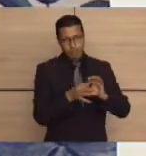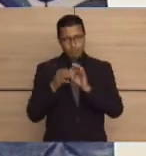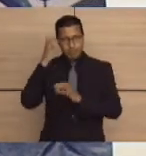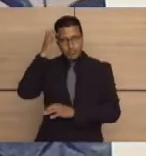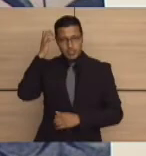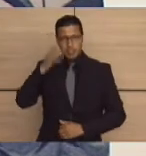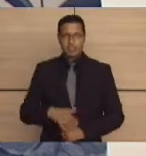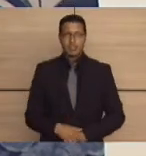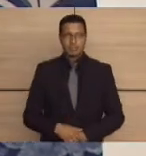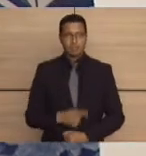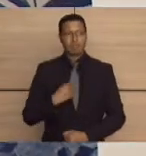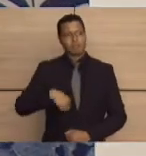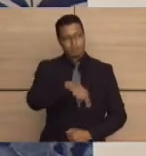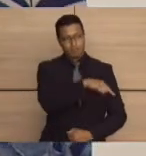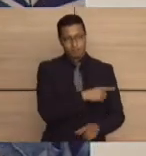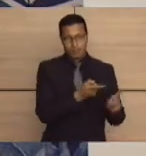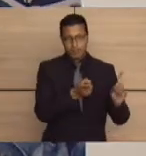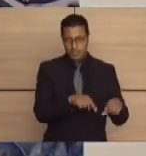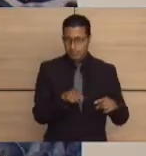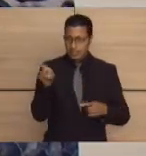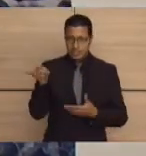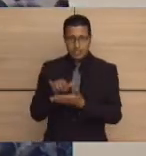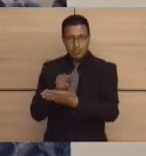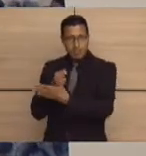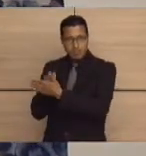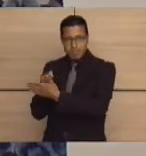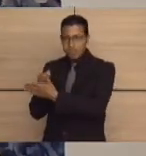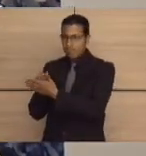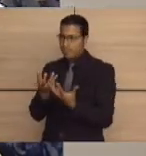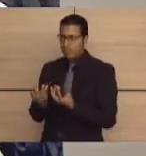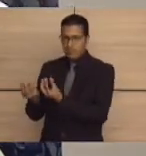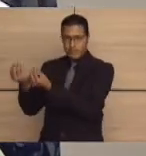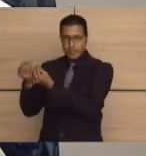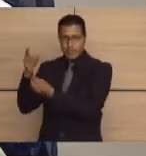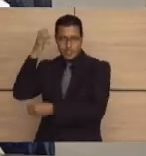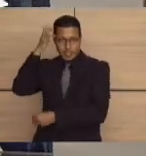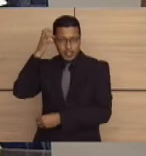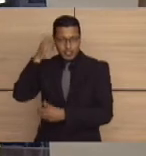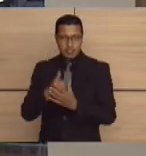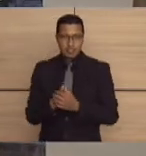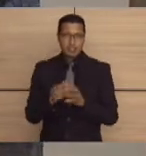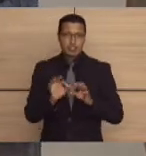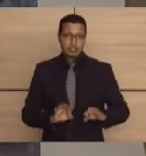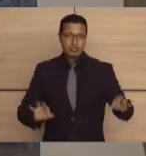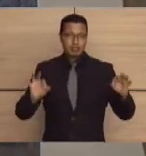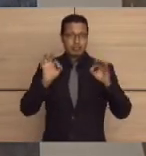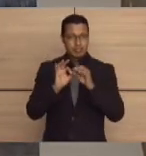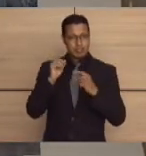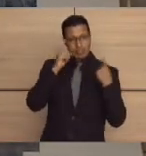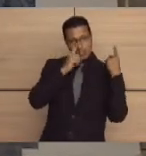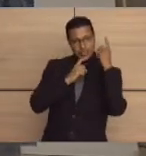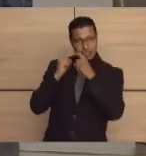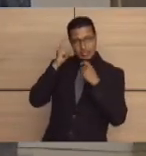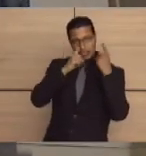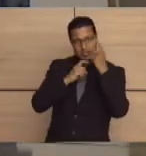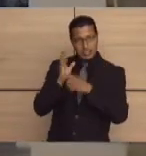nosotros tuvimos una parte en esa gestación de ese movimiento, y es muy importante ver, nosotros